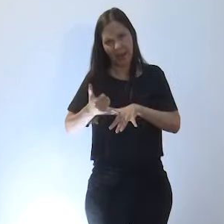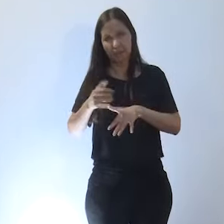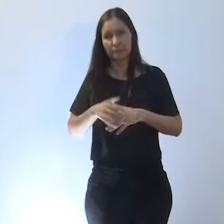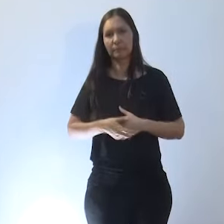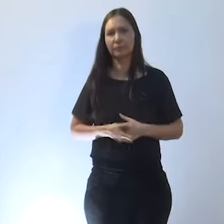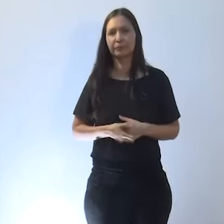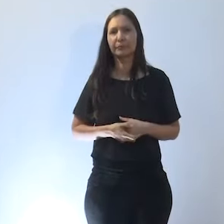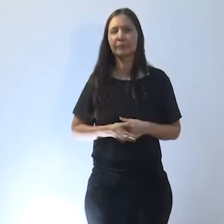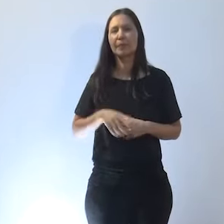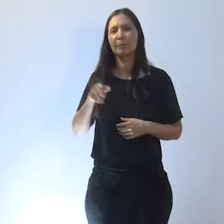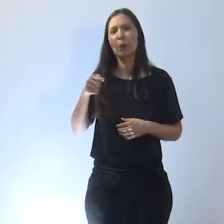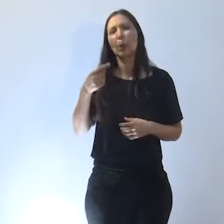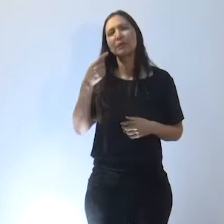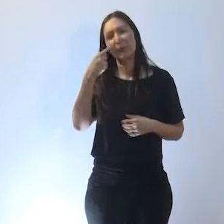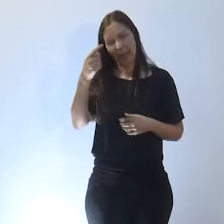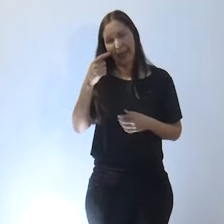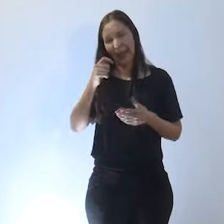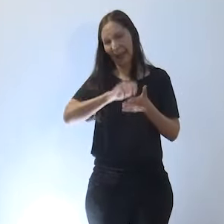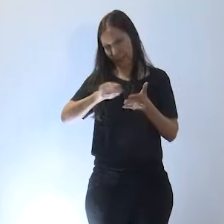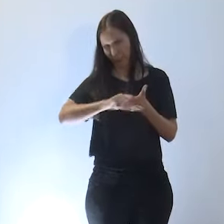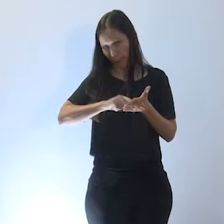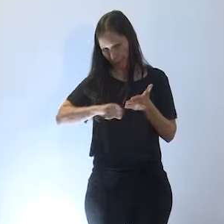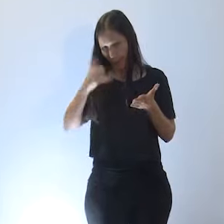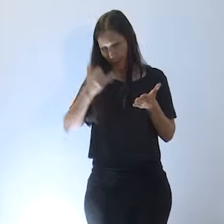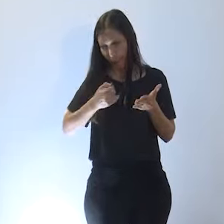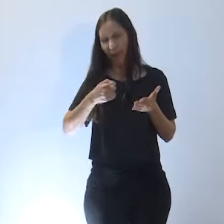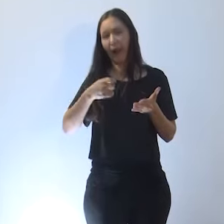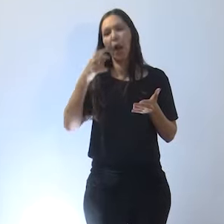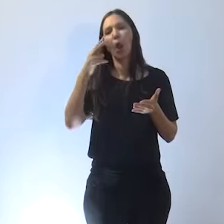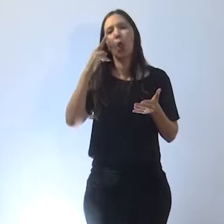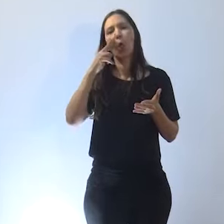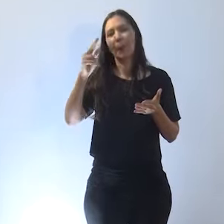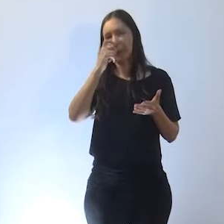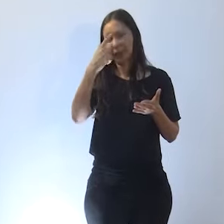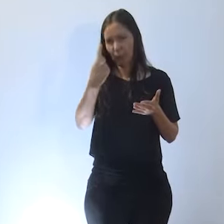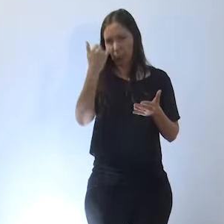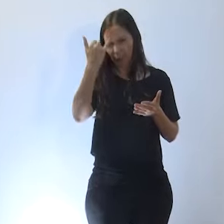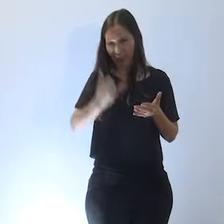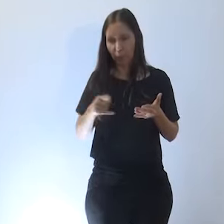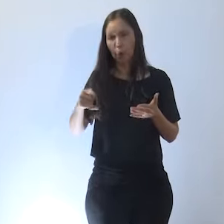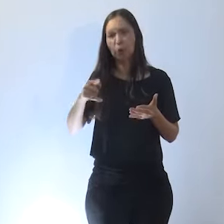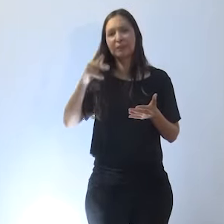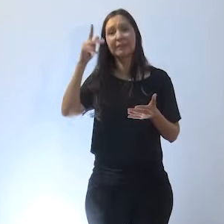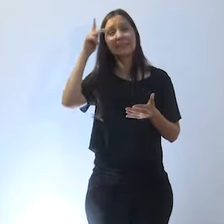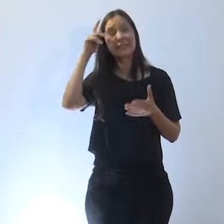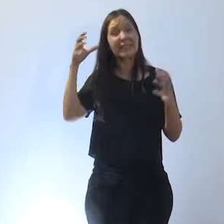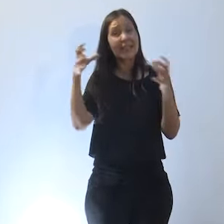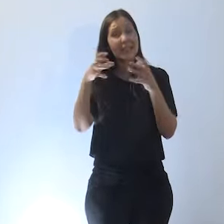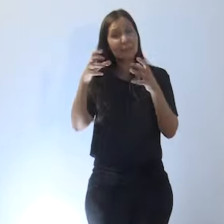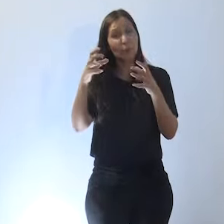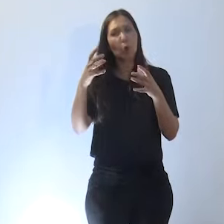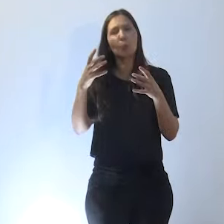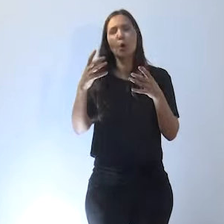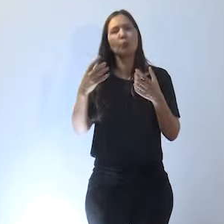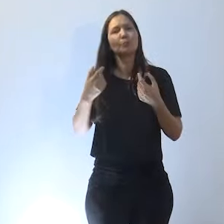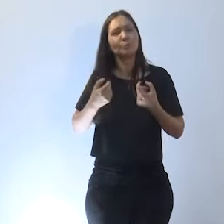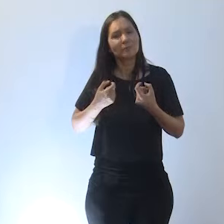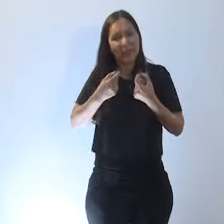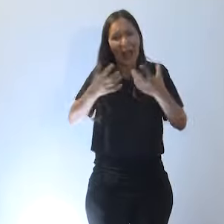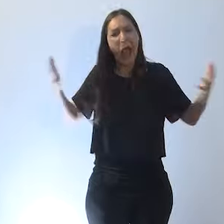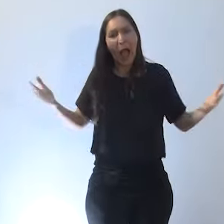en el libro está medido digamos no porque ya en 2021 aparece una incapacidad de queris moo para entusiasmar a la juventud de vuelta